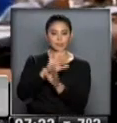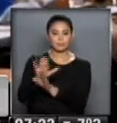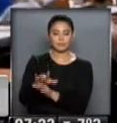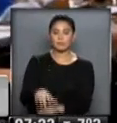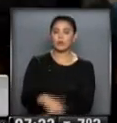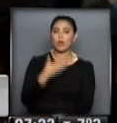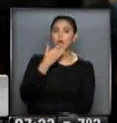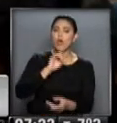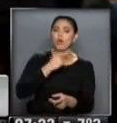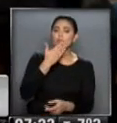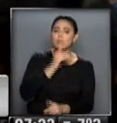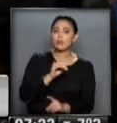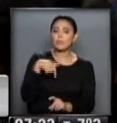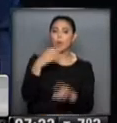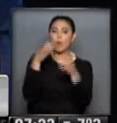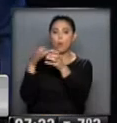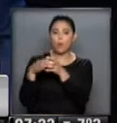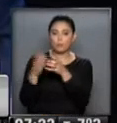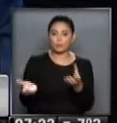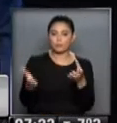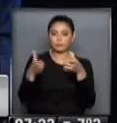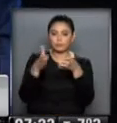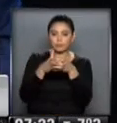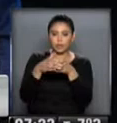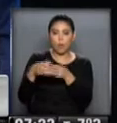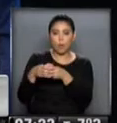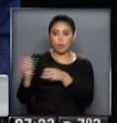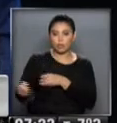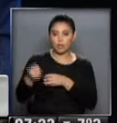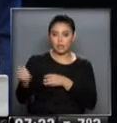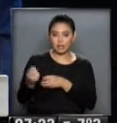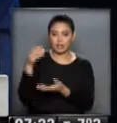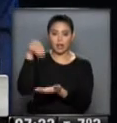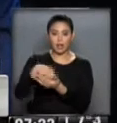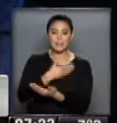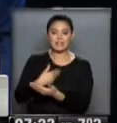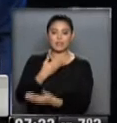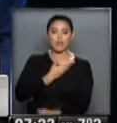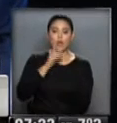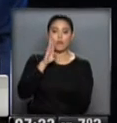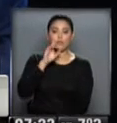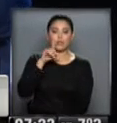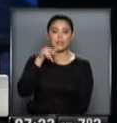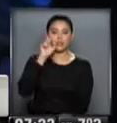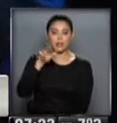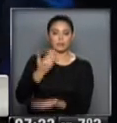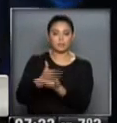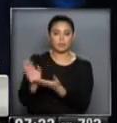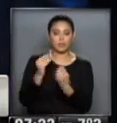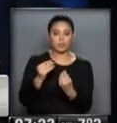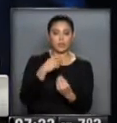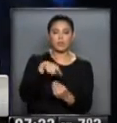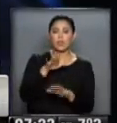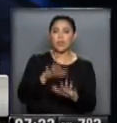que agrupa a los partidos populares de la región decidiera separar al Partido Socialista, del que viene el presidente, de su grupo de trabajo tras esperar en vano